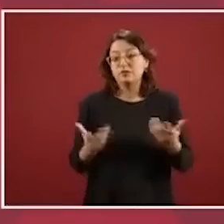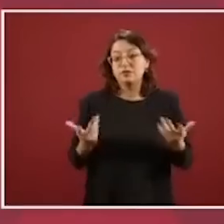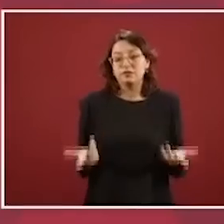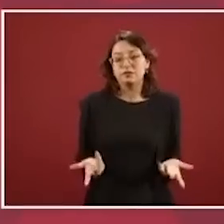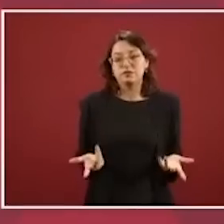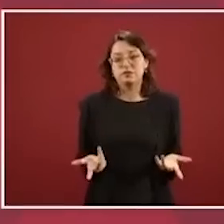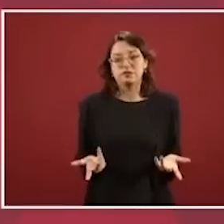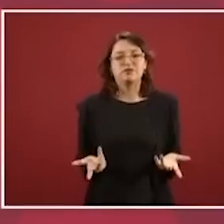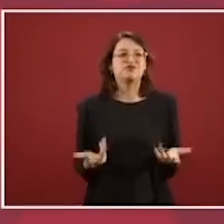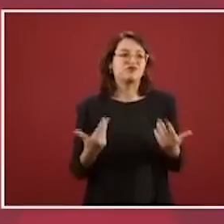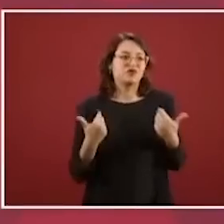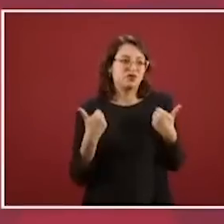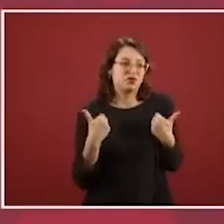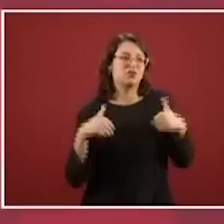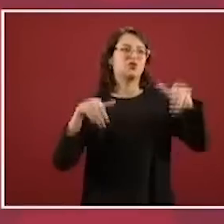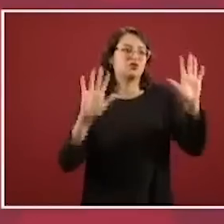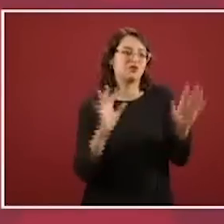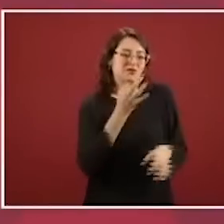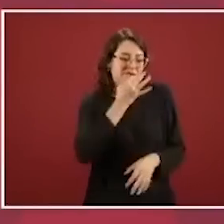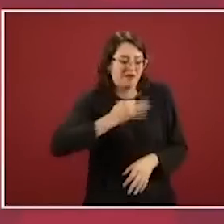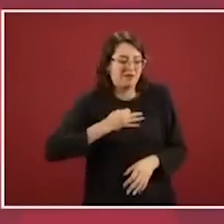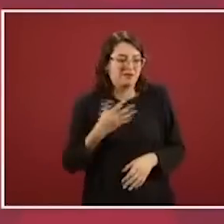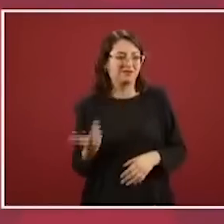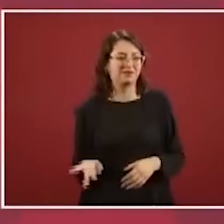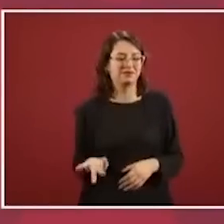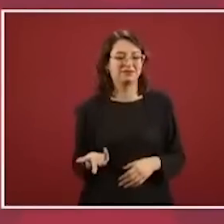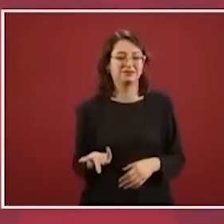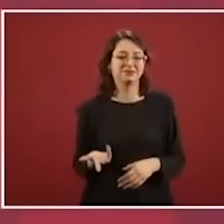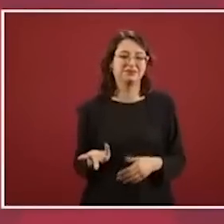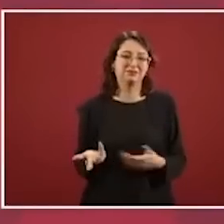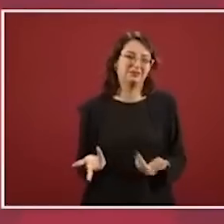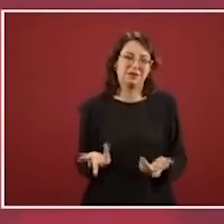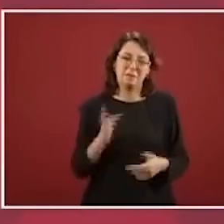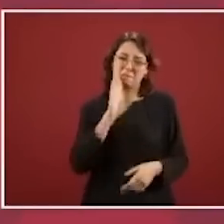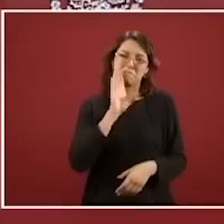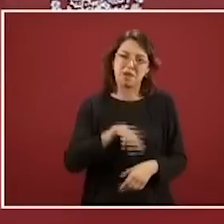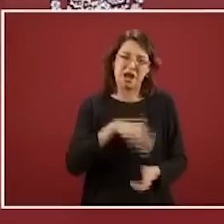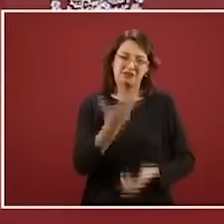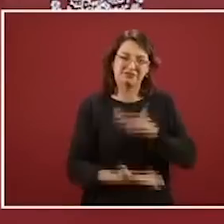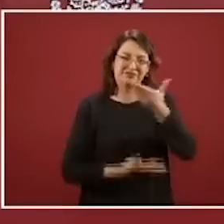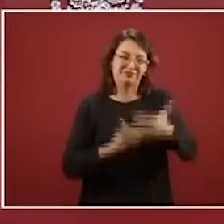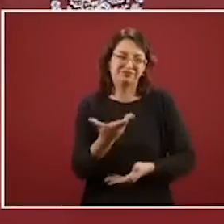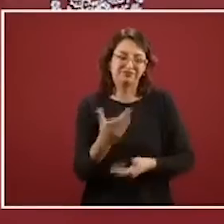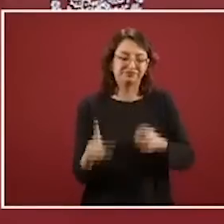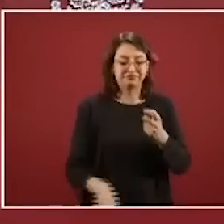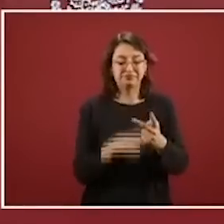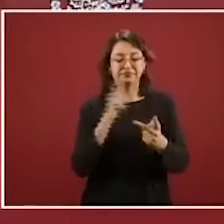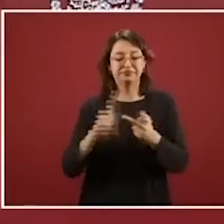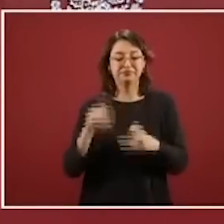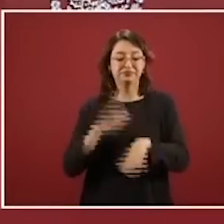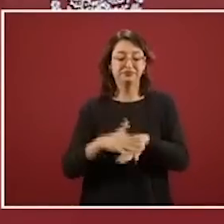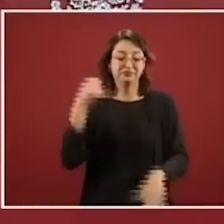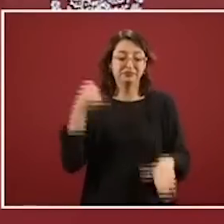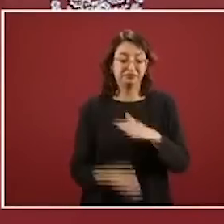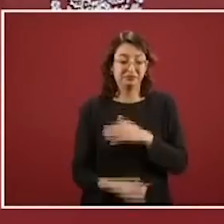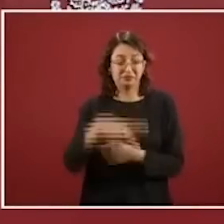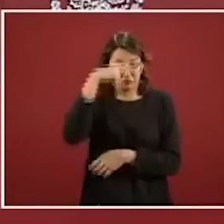oigan, me hubieran dicho antes de que lo publicaran. De fondo, México no va a autorizar agregados